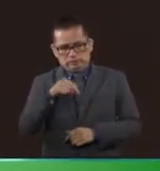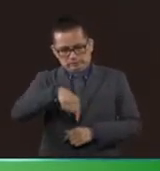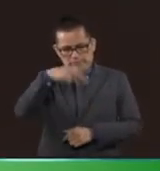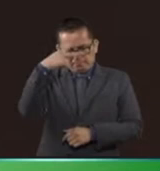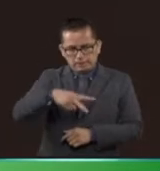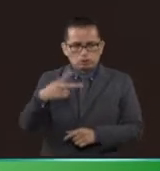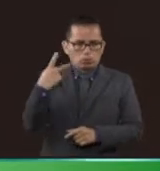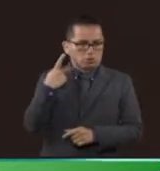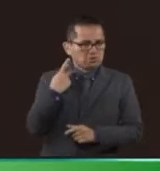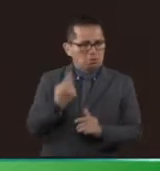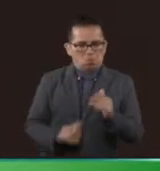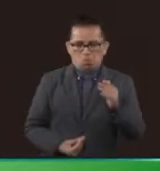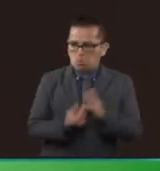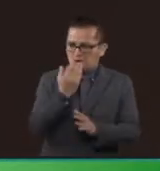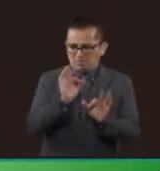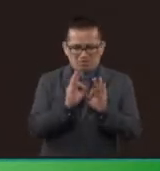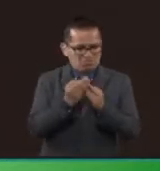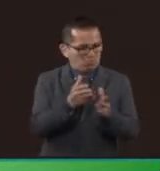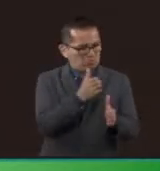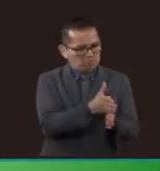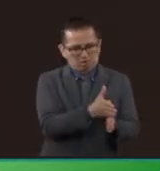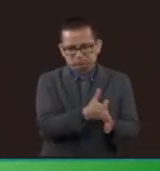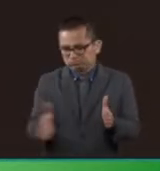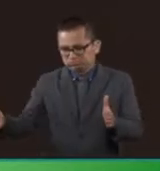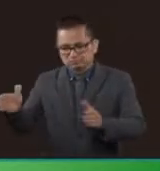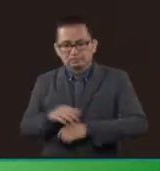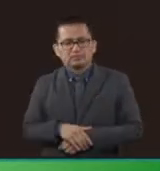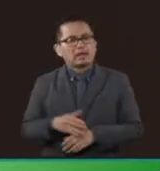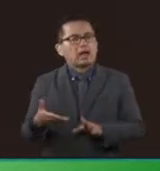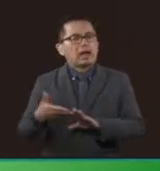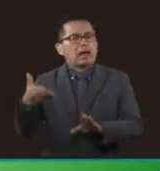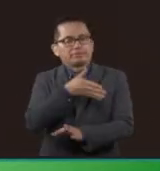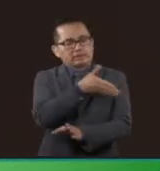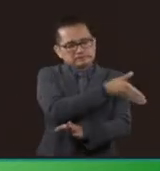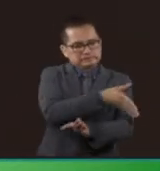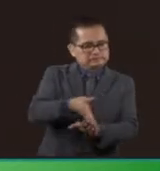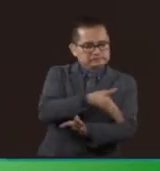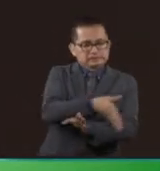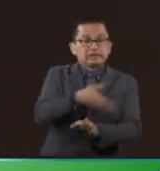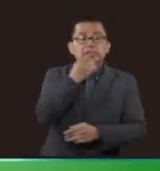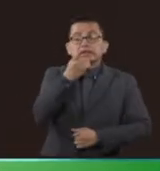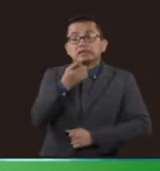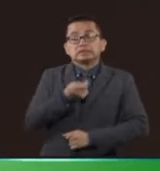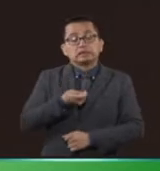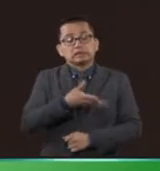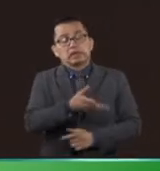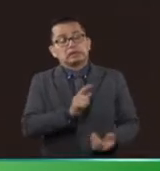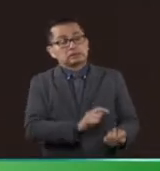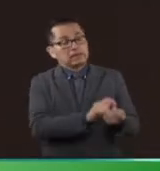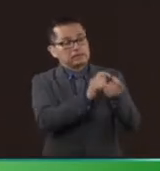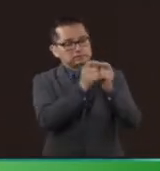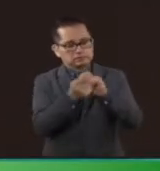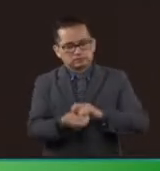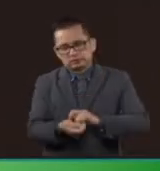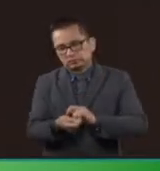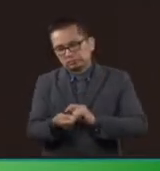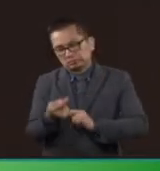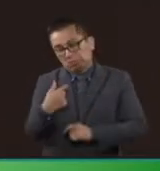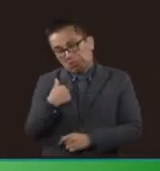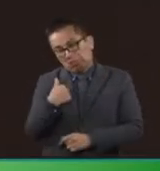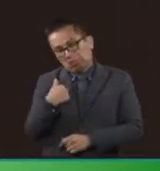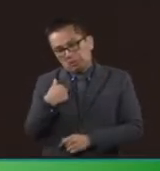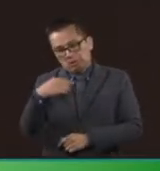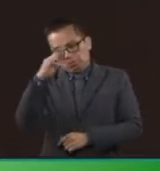mexicano la etapa anterior que se conocía como el régimen de la transición o como yo le llamo una modelo de